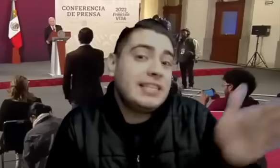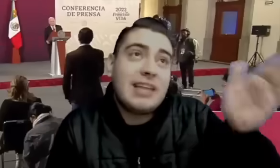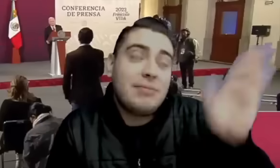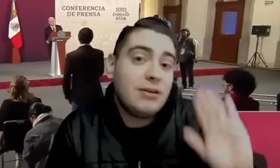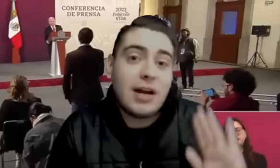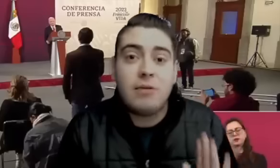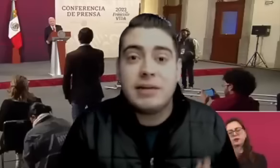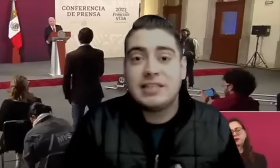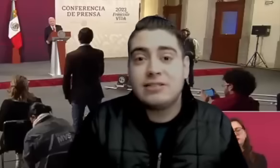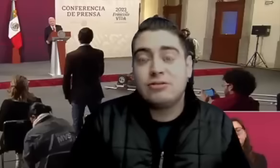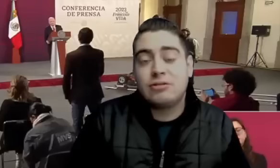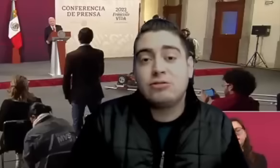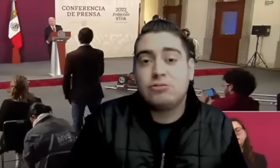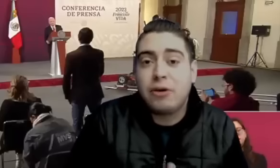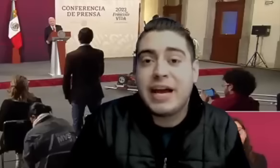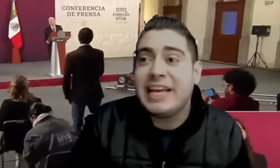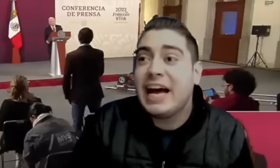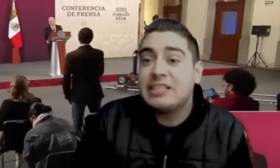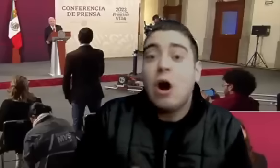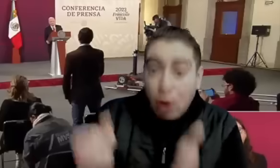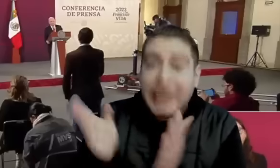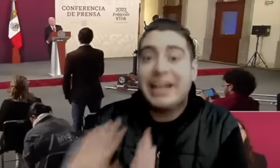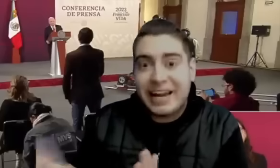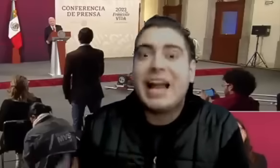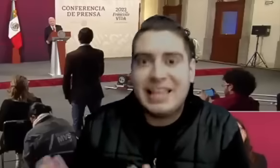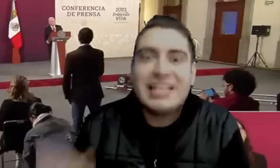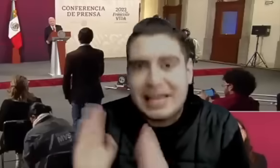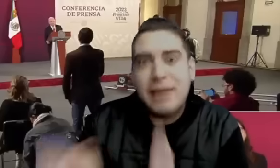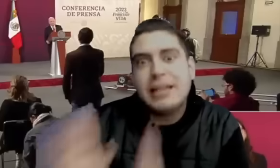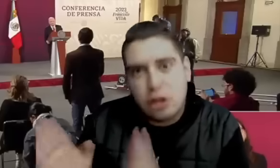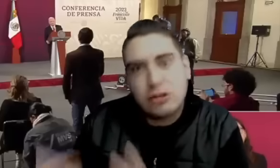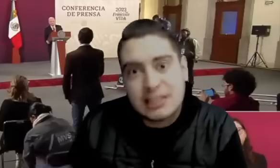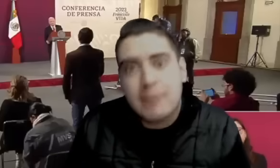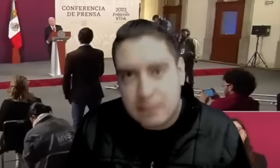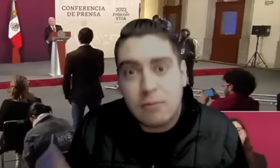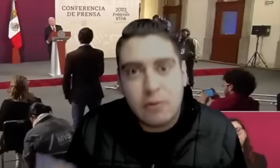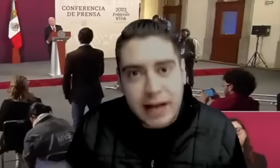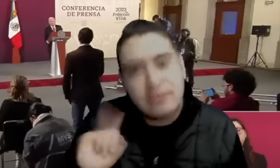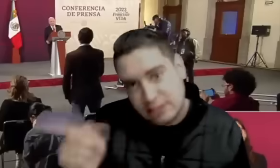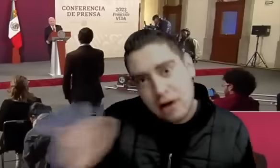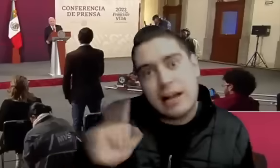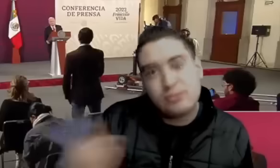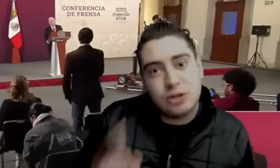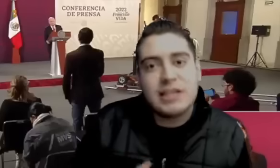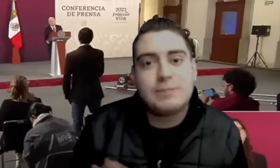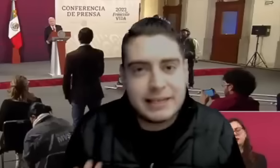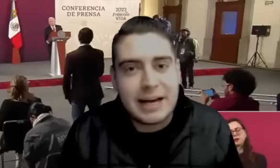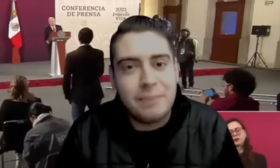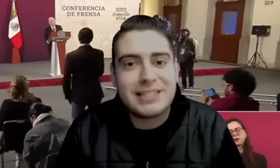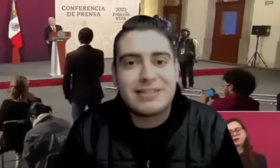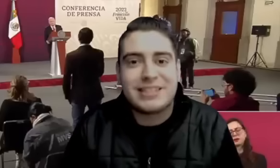no hayan sabido que el hombre hacía sus porquerías o que en realidad sabían y todos estaban involucrados. Escojan la opción